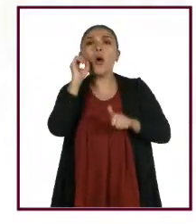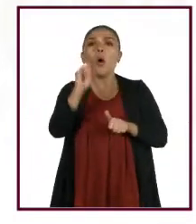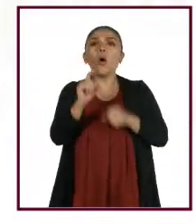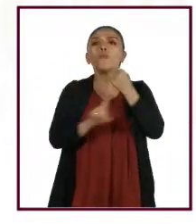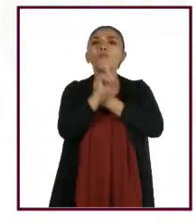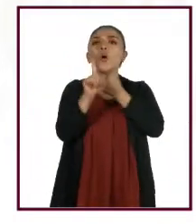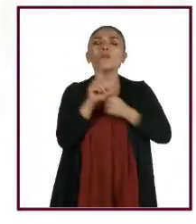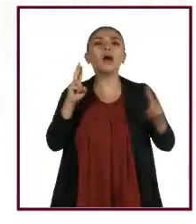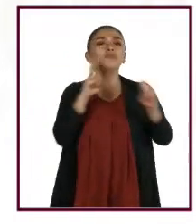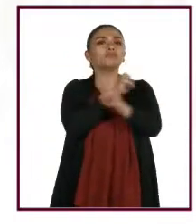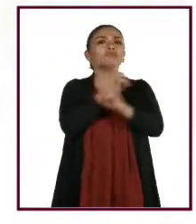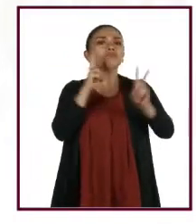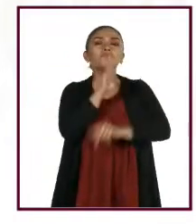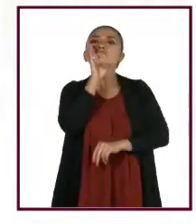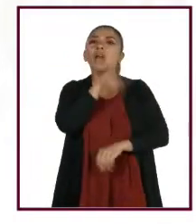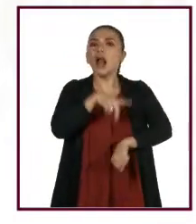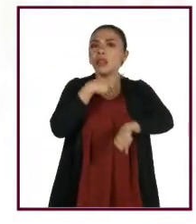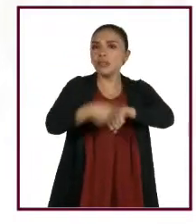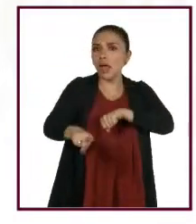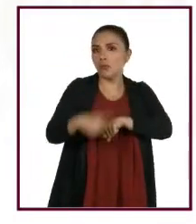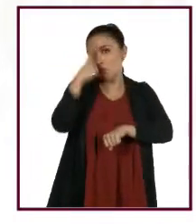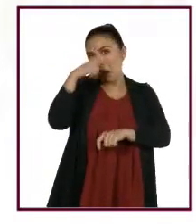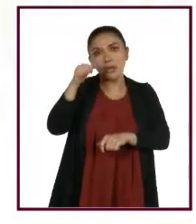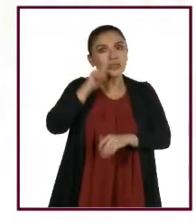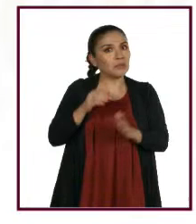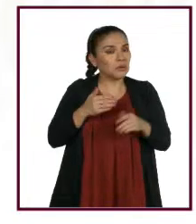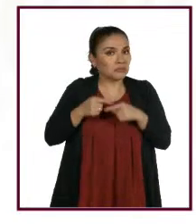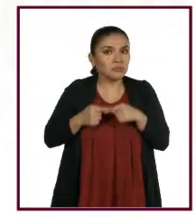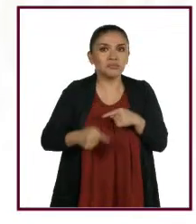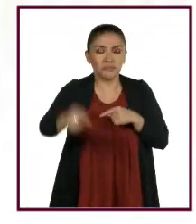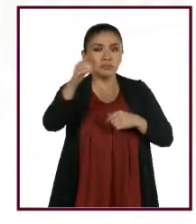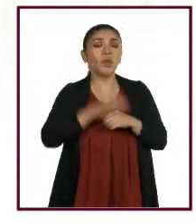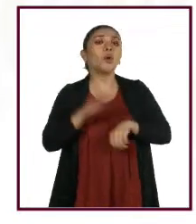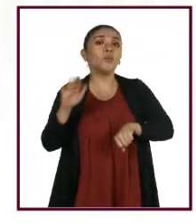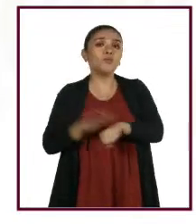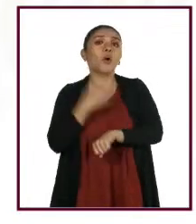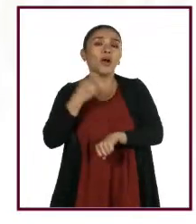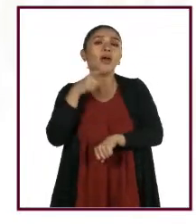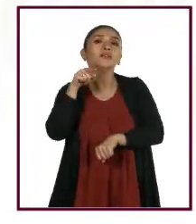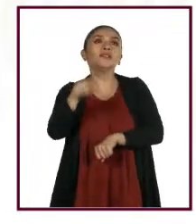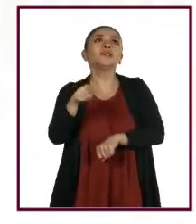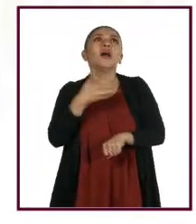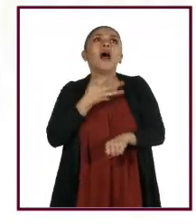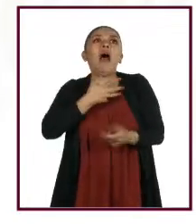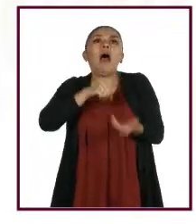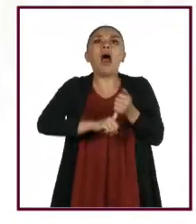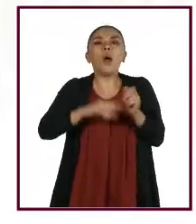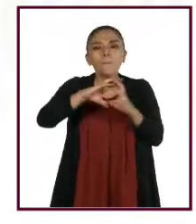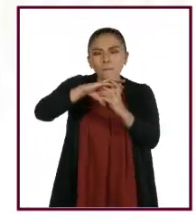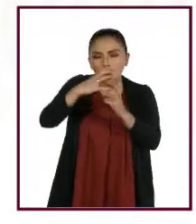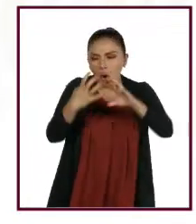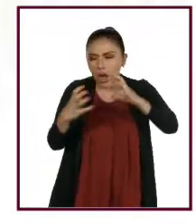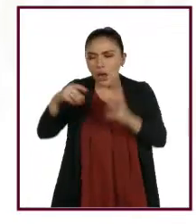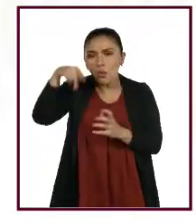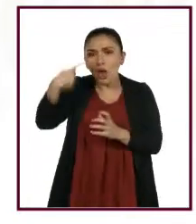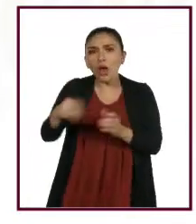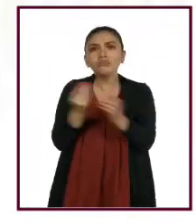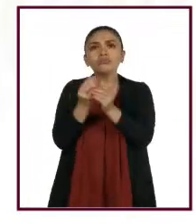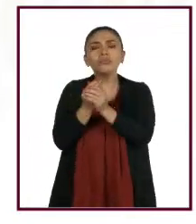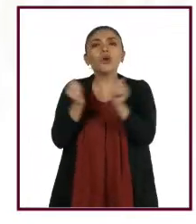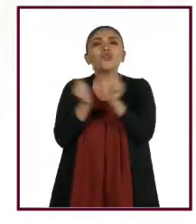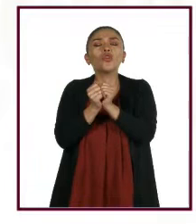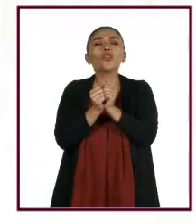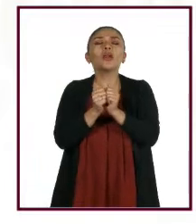crónicos, obviamente por una alteración directa de este tipo de de elementos, de moléculas en